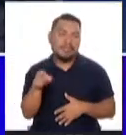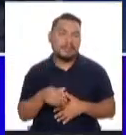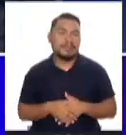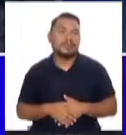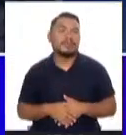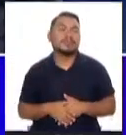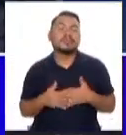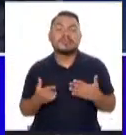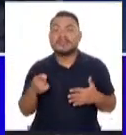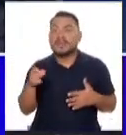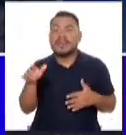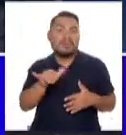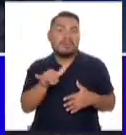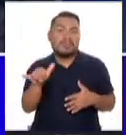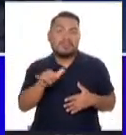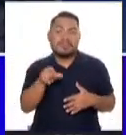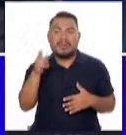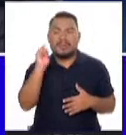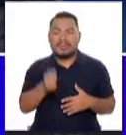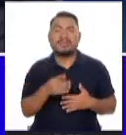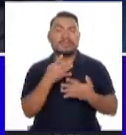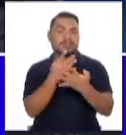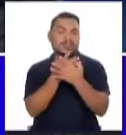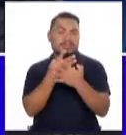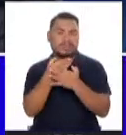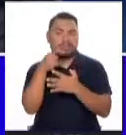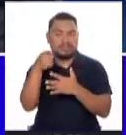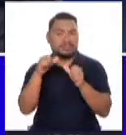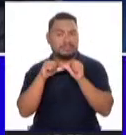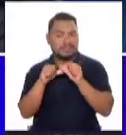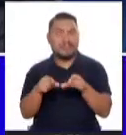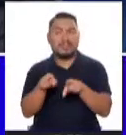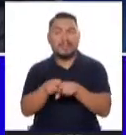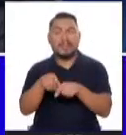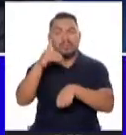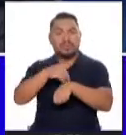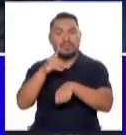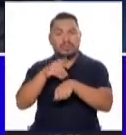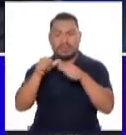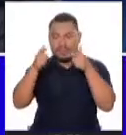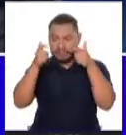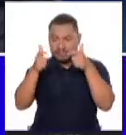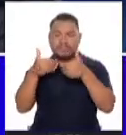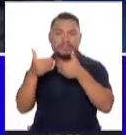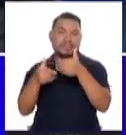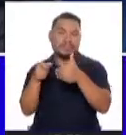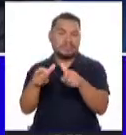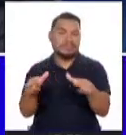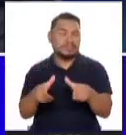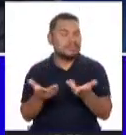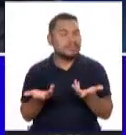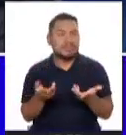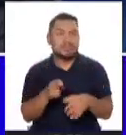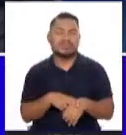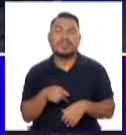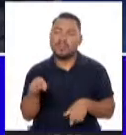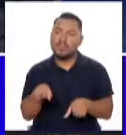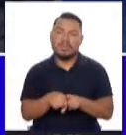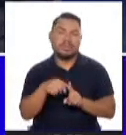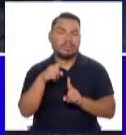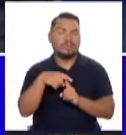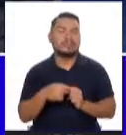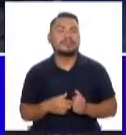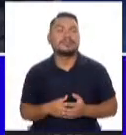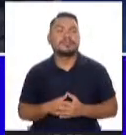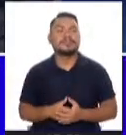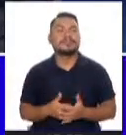el INPE determinó, y el Poder Judicial también, que continuara detenido y siendo atendido en el lugar donde está. Bien, estamos en